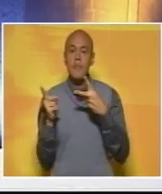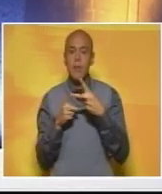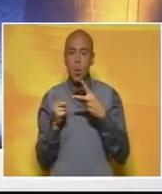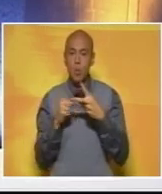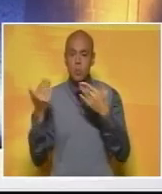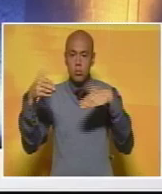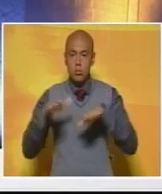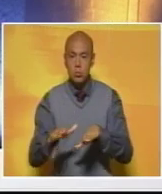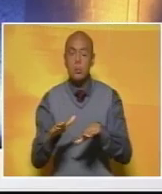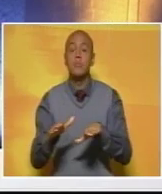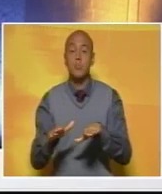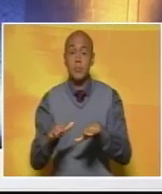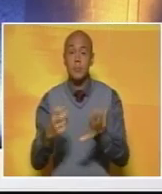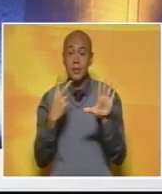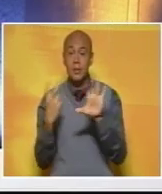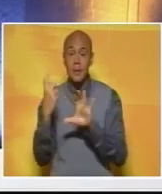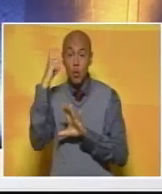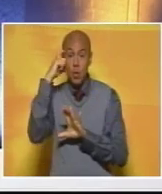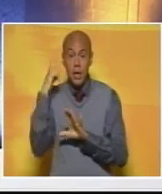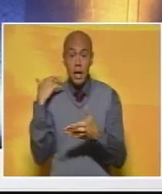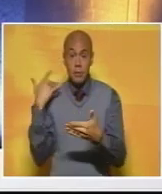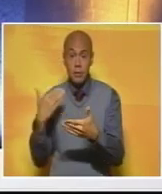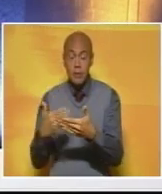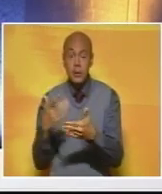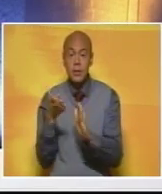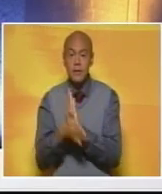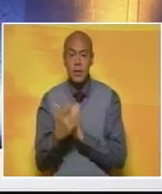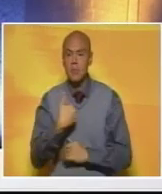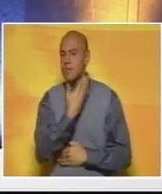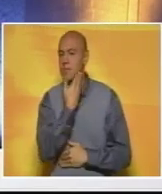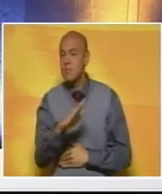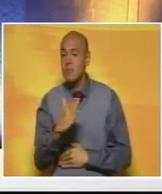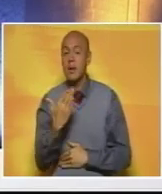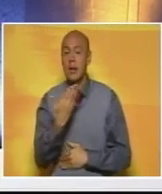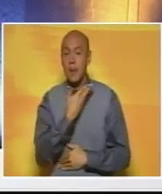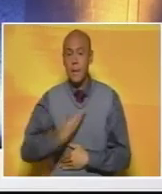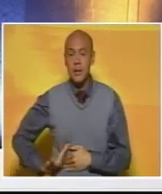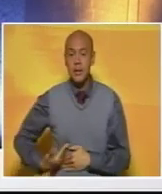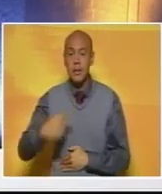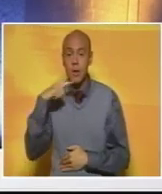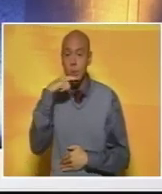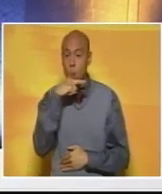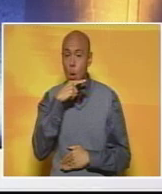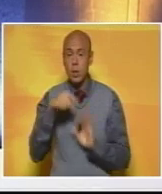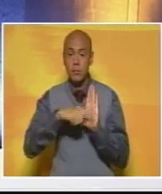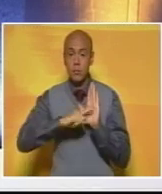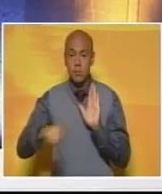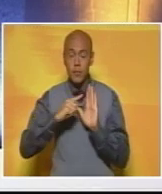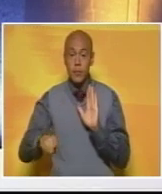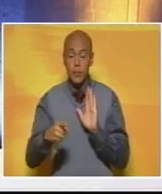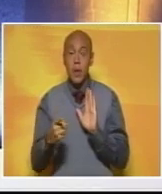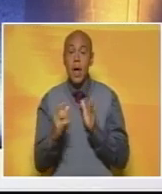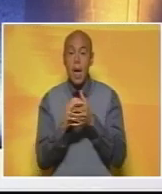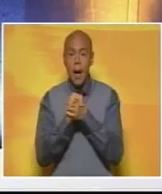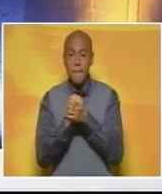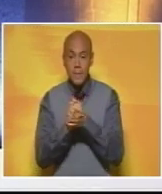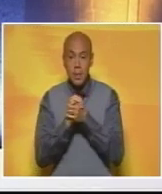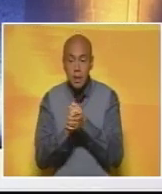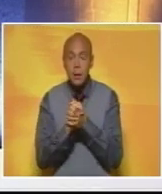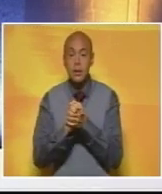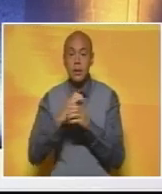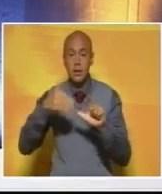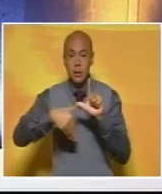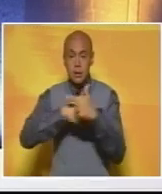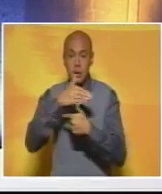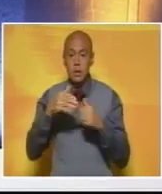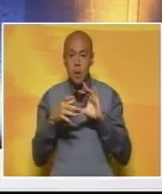nacional en el 7º día de protestas contra las medidas económicas del presidente Iván Duque. Tatiana Gordillo, de la Alianza Informativa Latinoamericana, nos